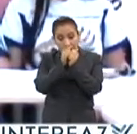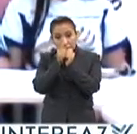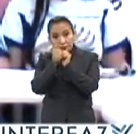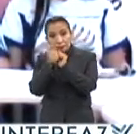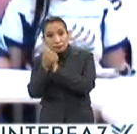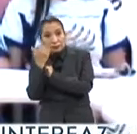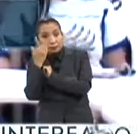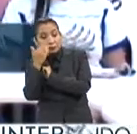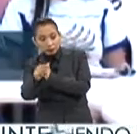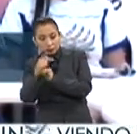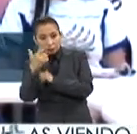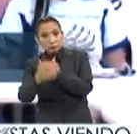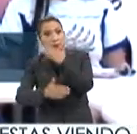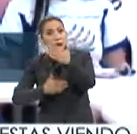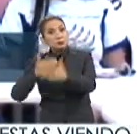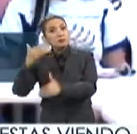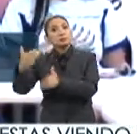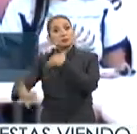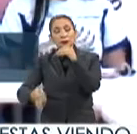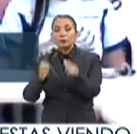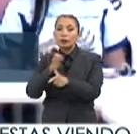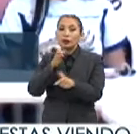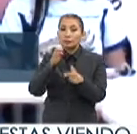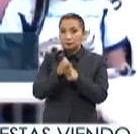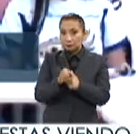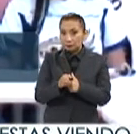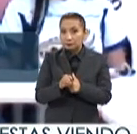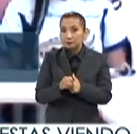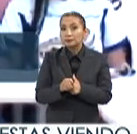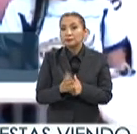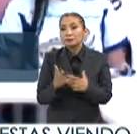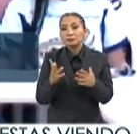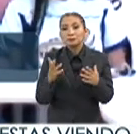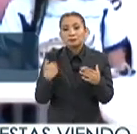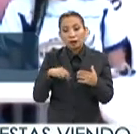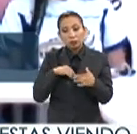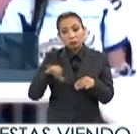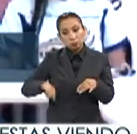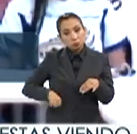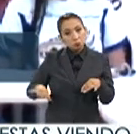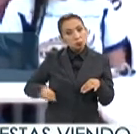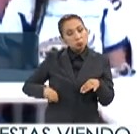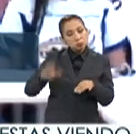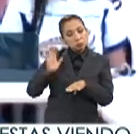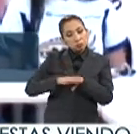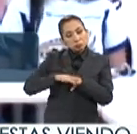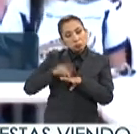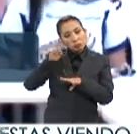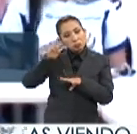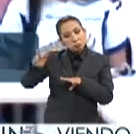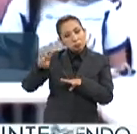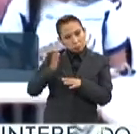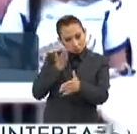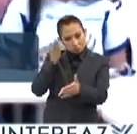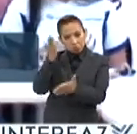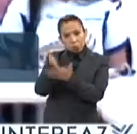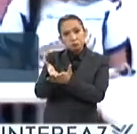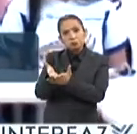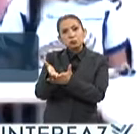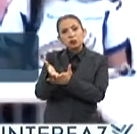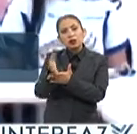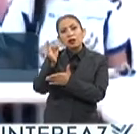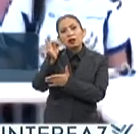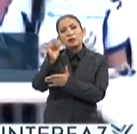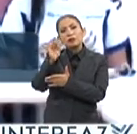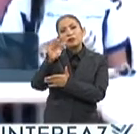tiempo para evolucionar. Entonces, nos interesó el entrar a